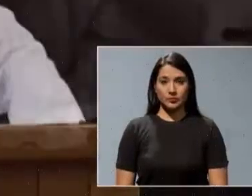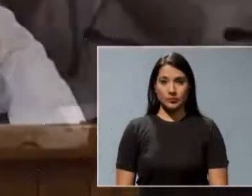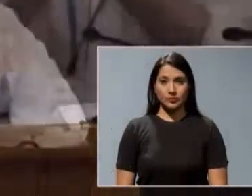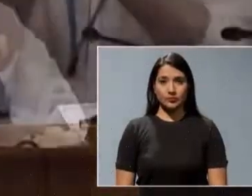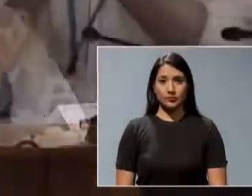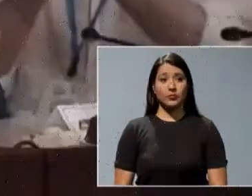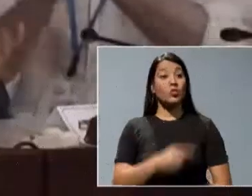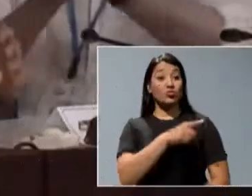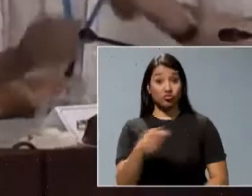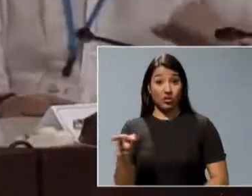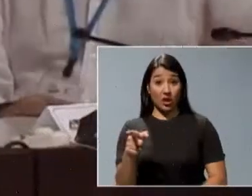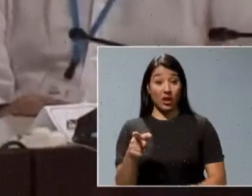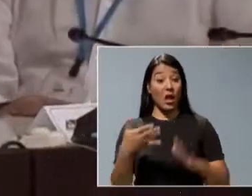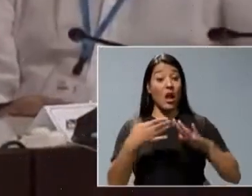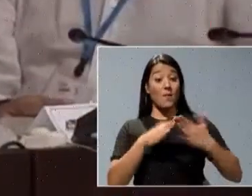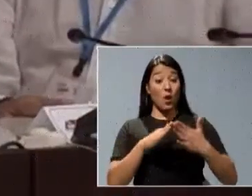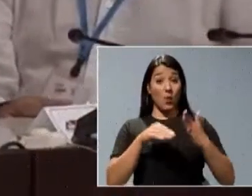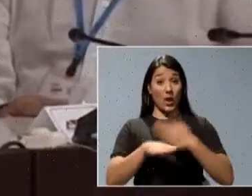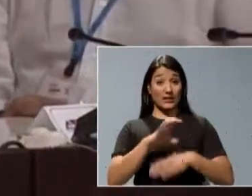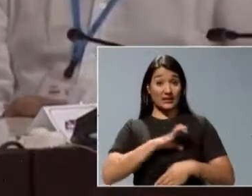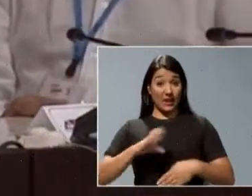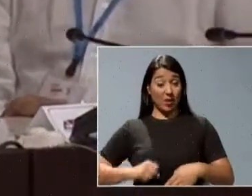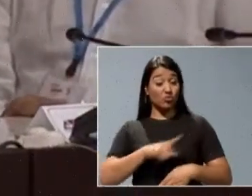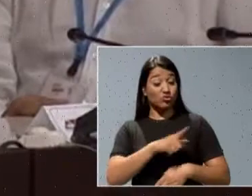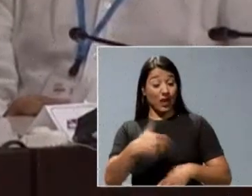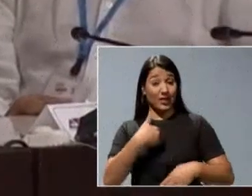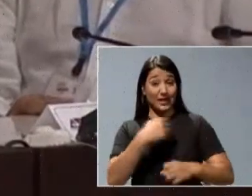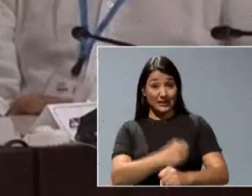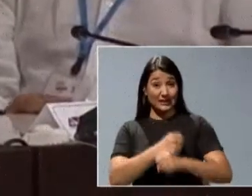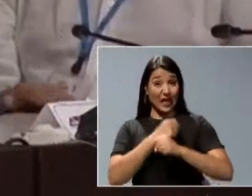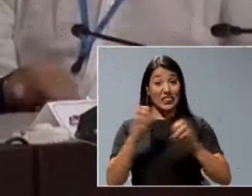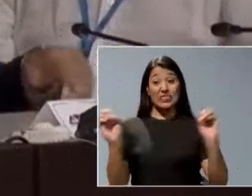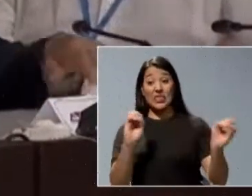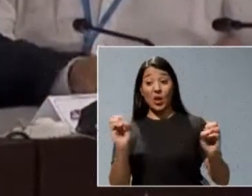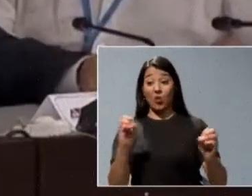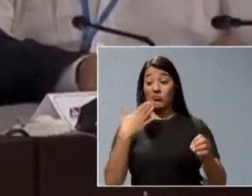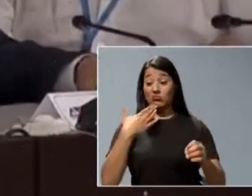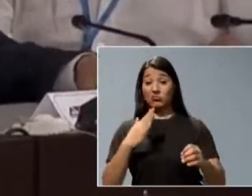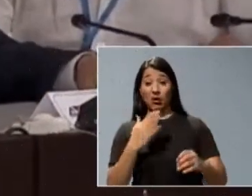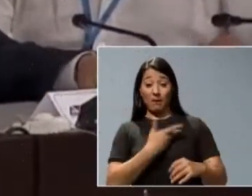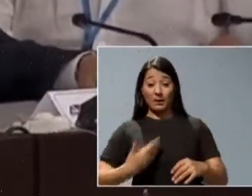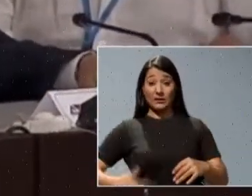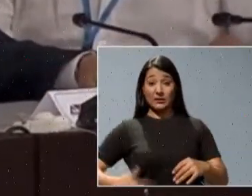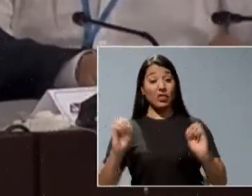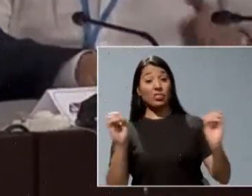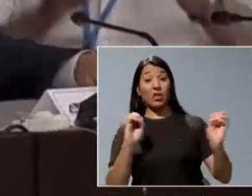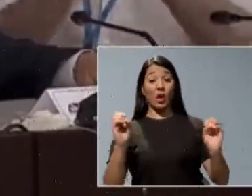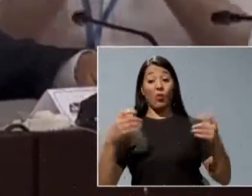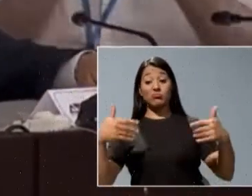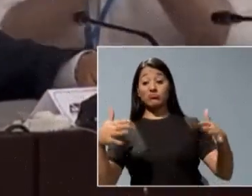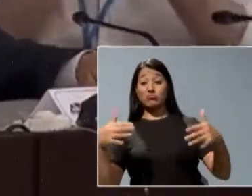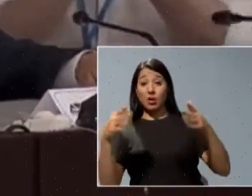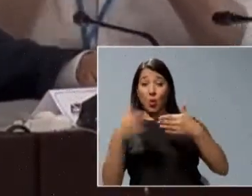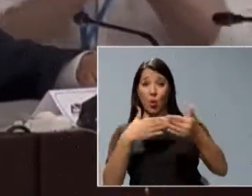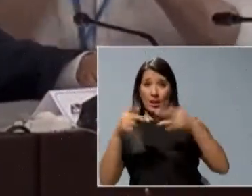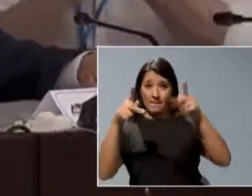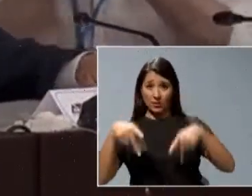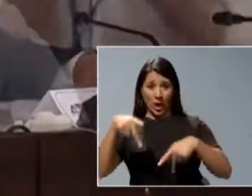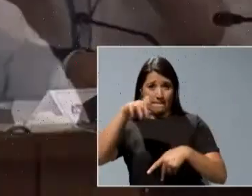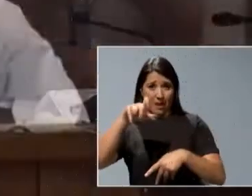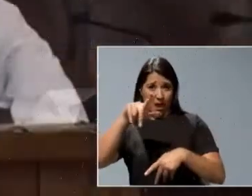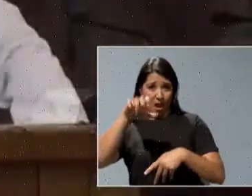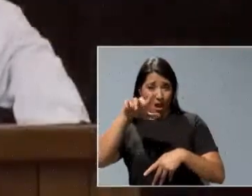Tenga la seguridad el pueblo de El Salvador que ningún mequetrefe, ningún pelele del imperialismo como el tal Bukele